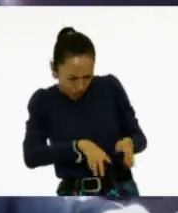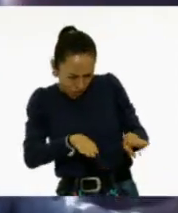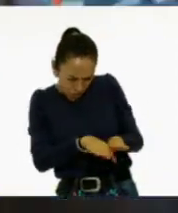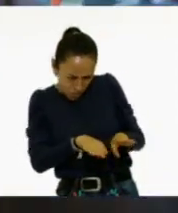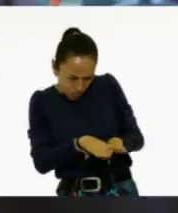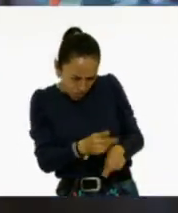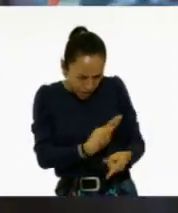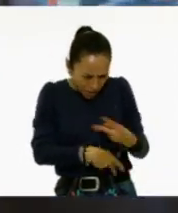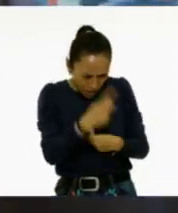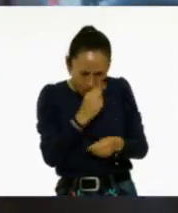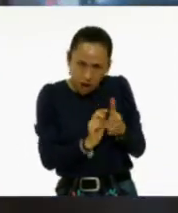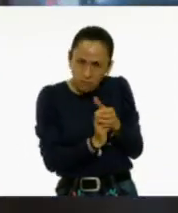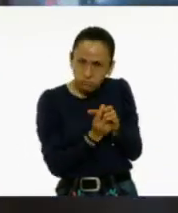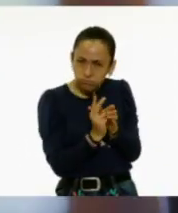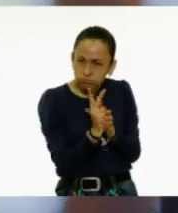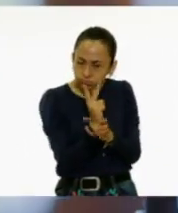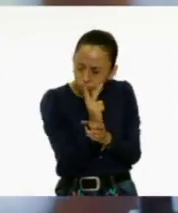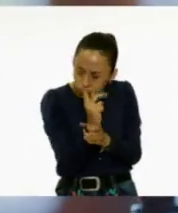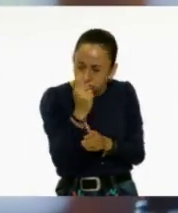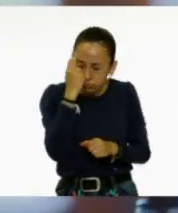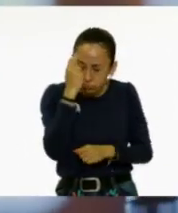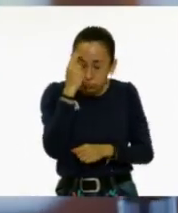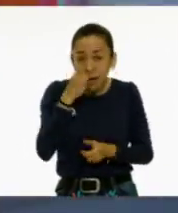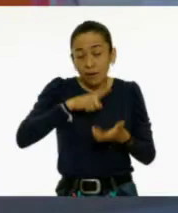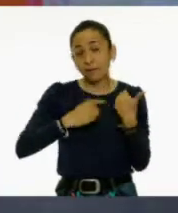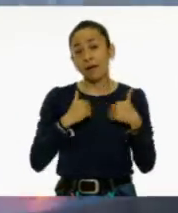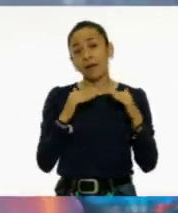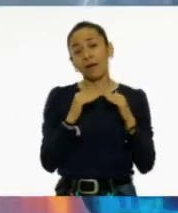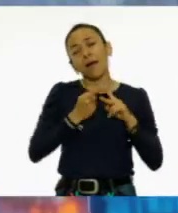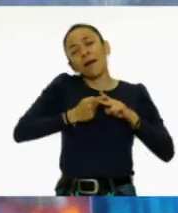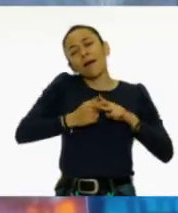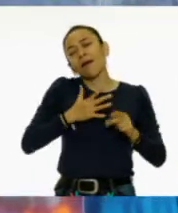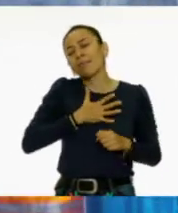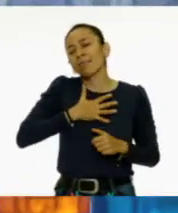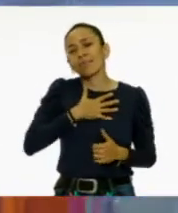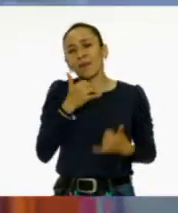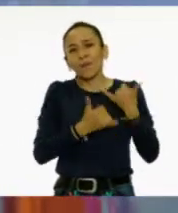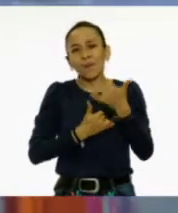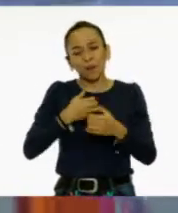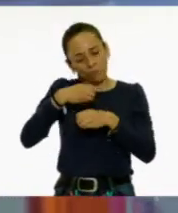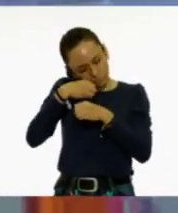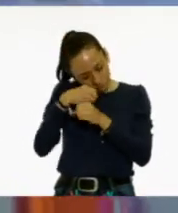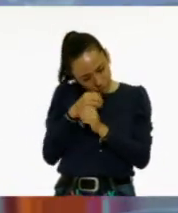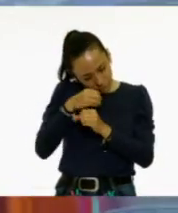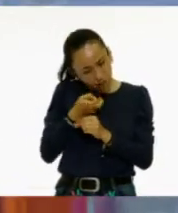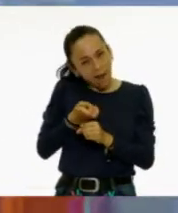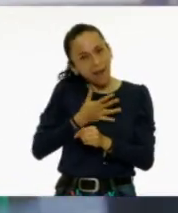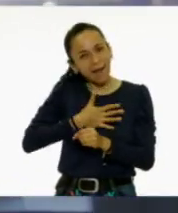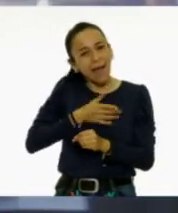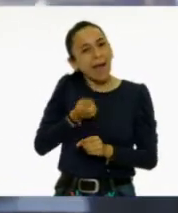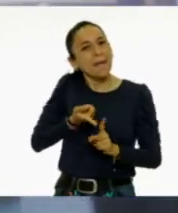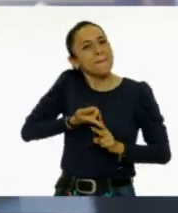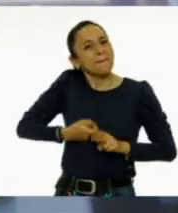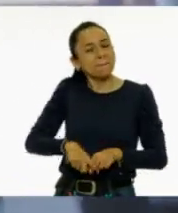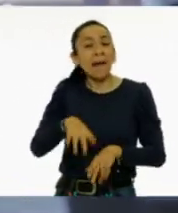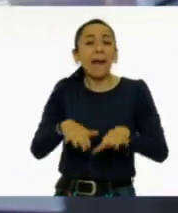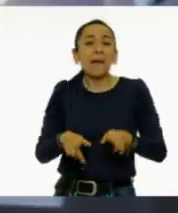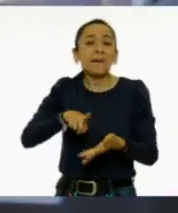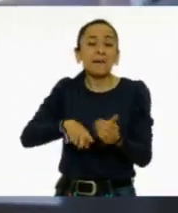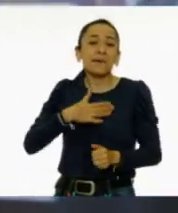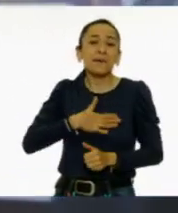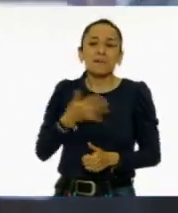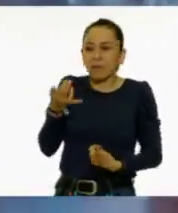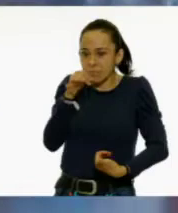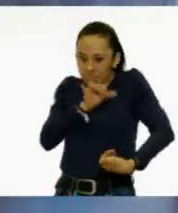pudiera crecer. En mi casa todo empezó con un juego, con mi pequeño microscopio. A veces mezclando cosas en el baño